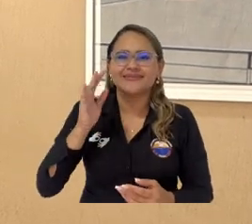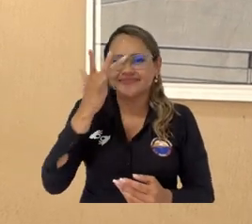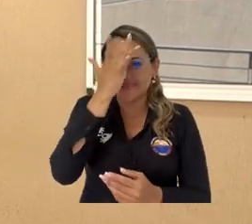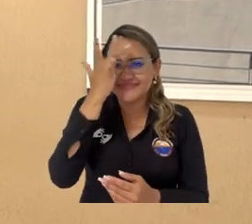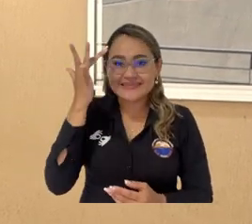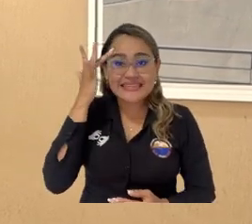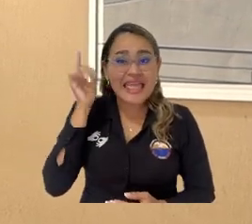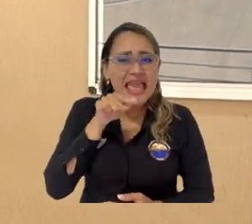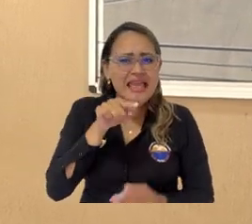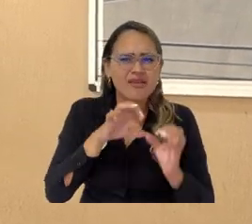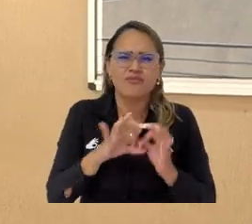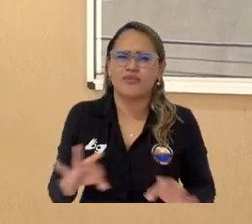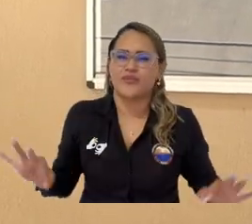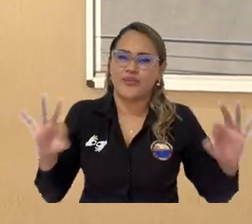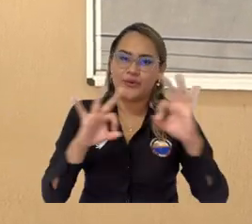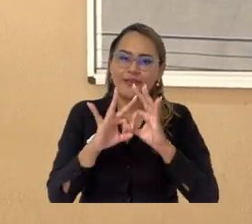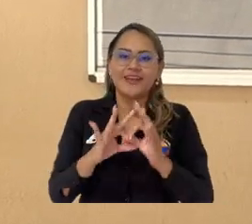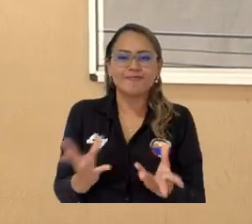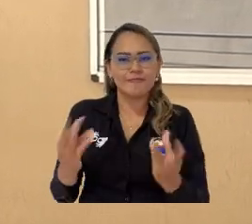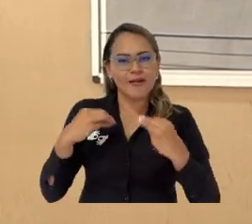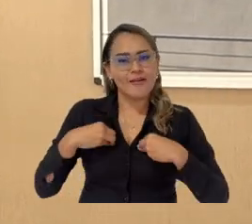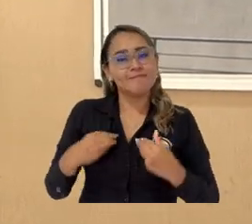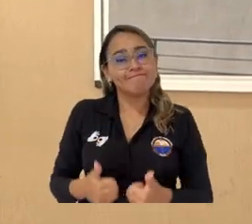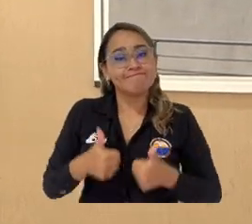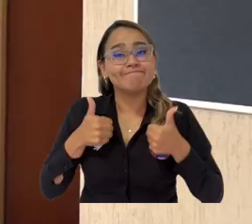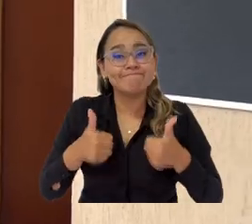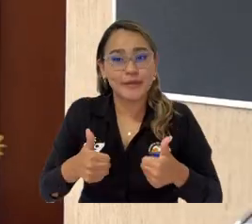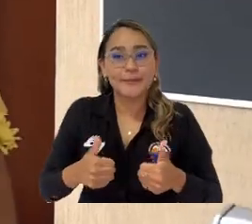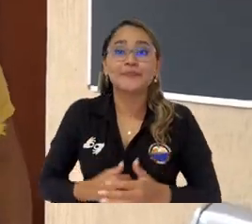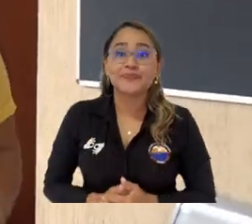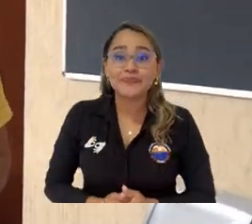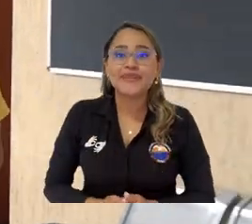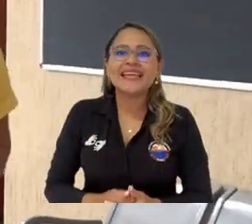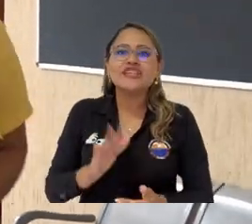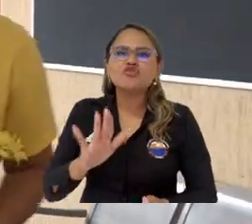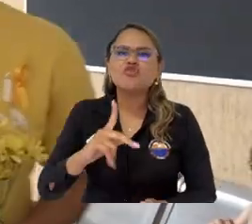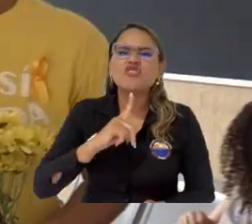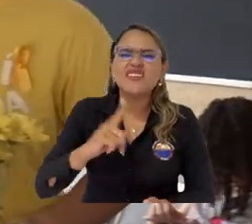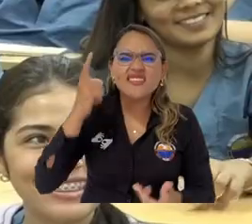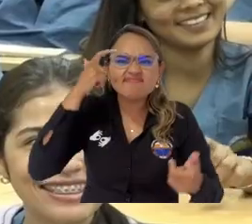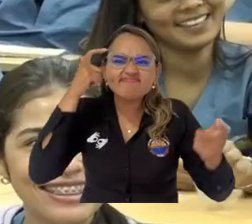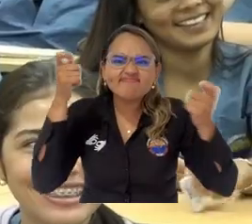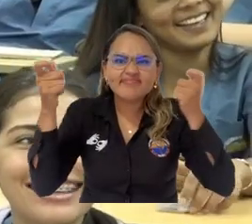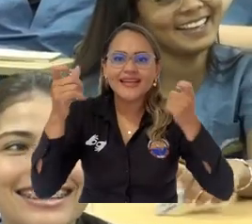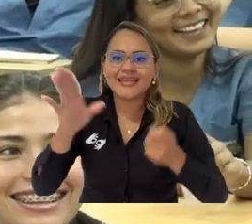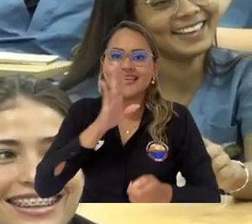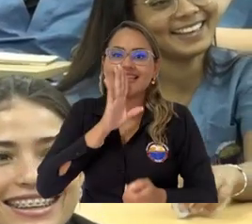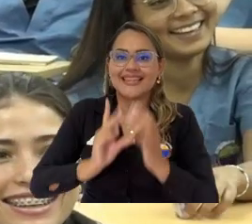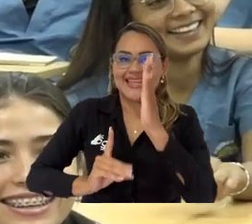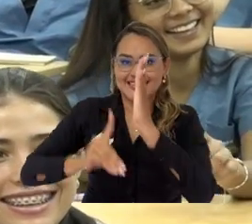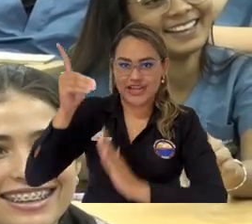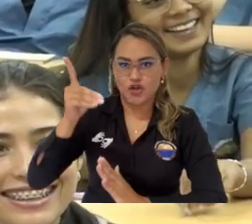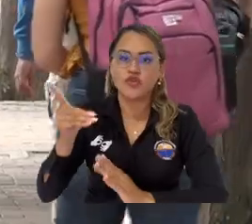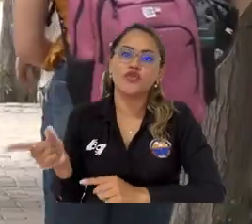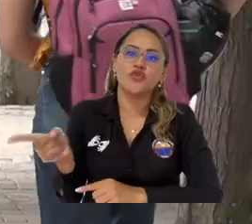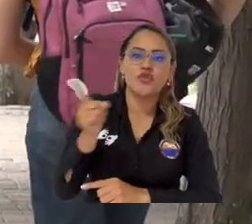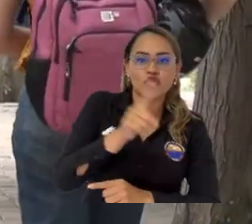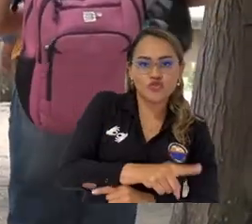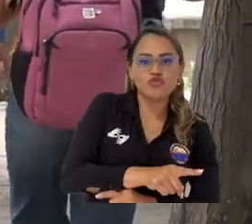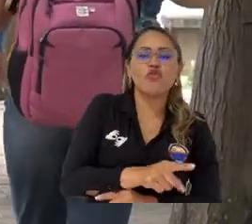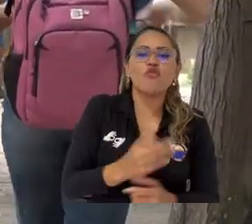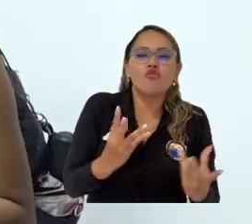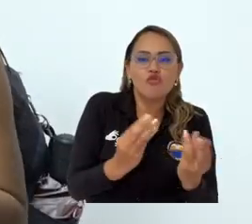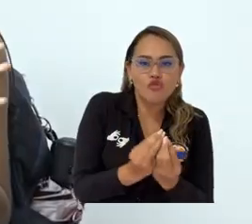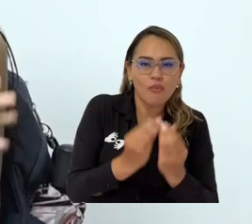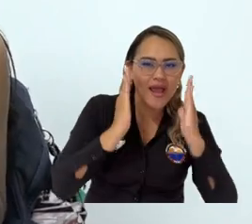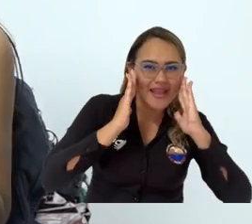muy importante y que es parte de nuestro bienestar. La estrategia es liderada por la Dirección de Desarrollo Estudiantil en conjunto